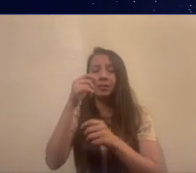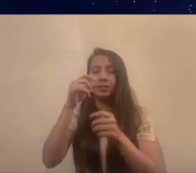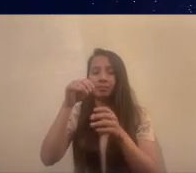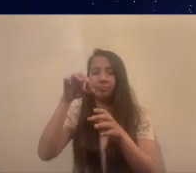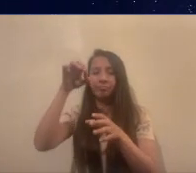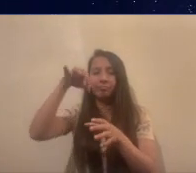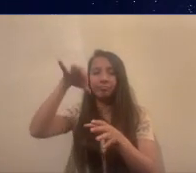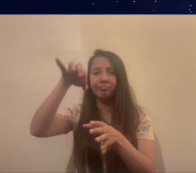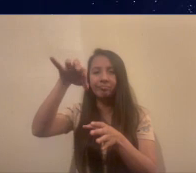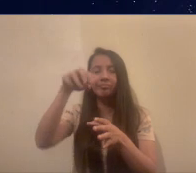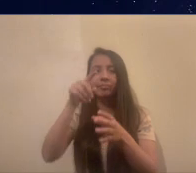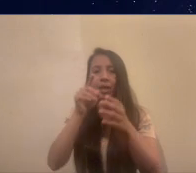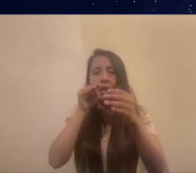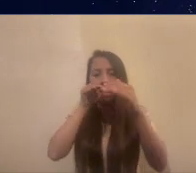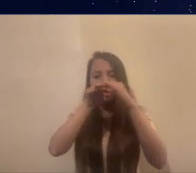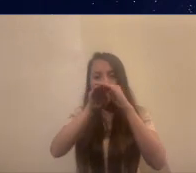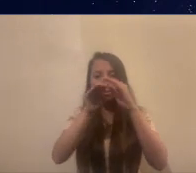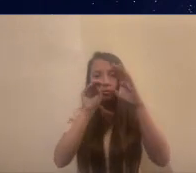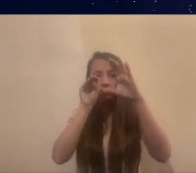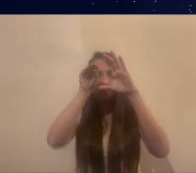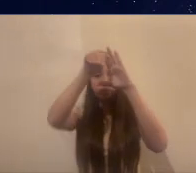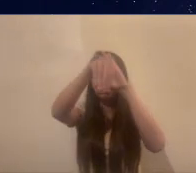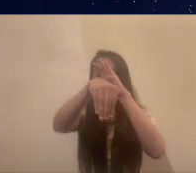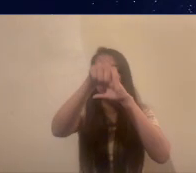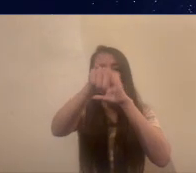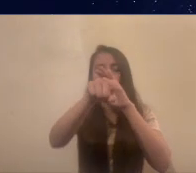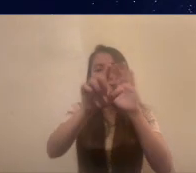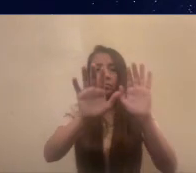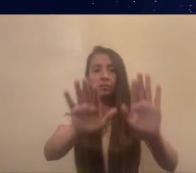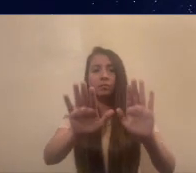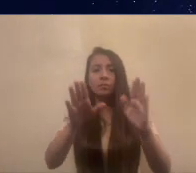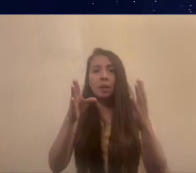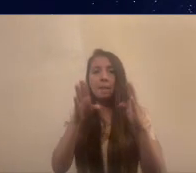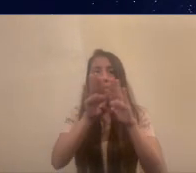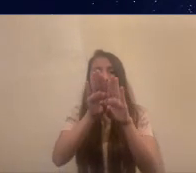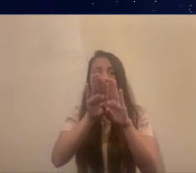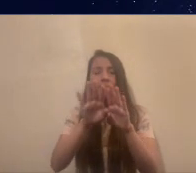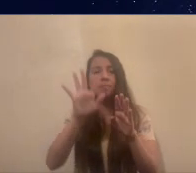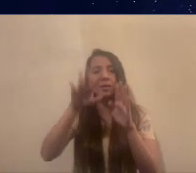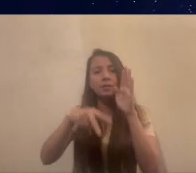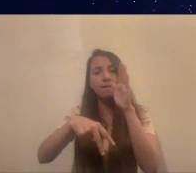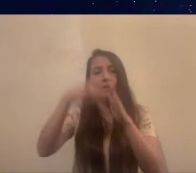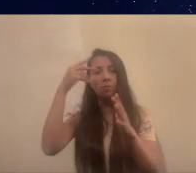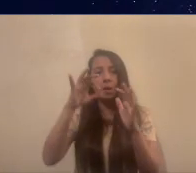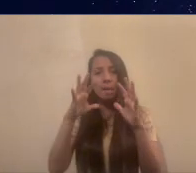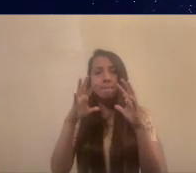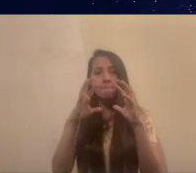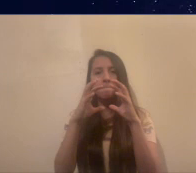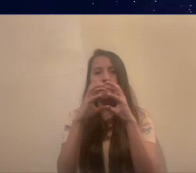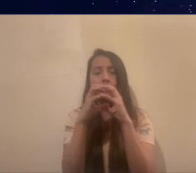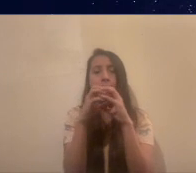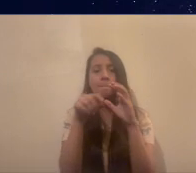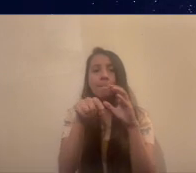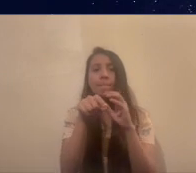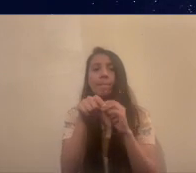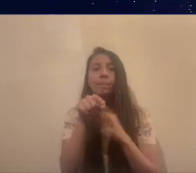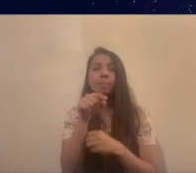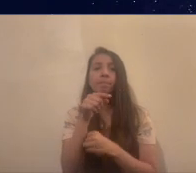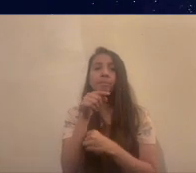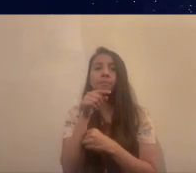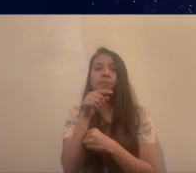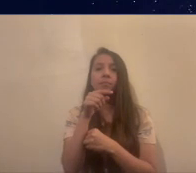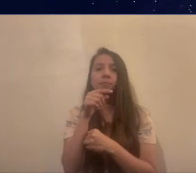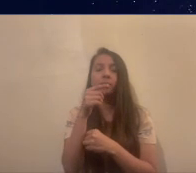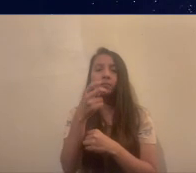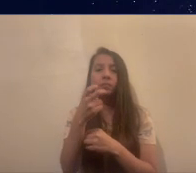encontraban adentro en diferentes condiciones de vacío, porque hicimos 3 experimentos distintos